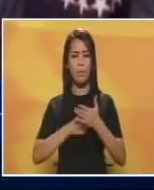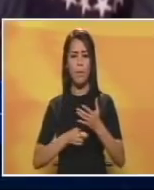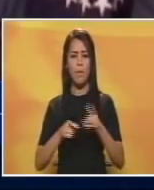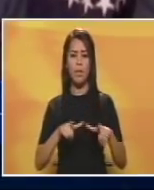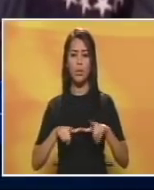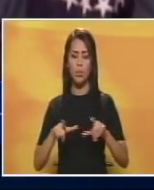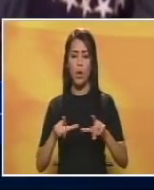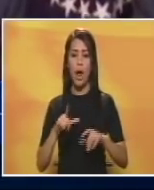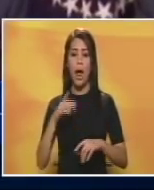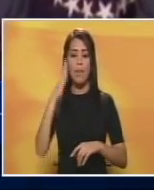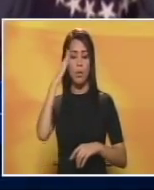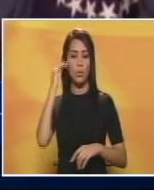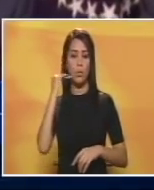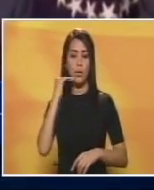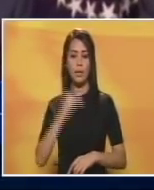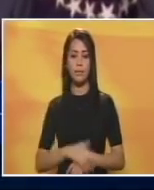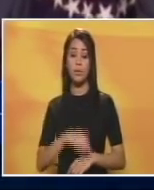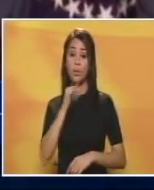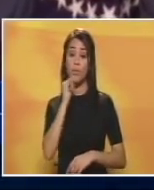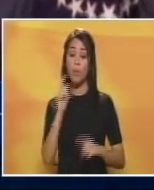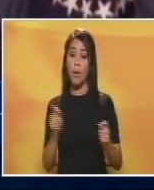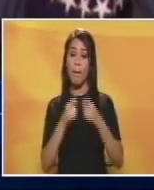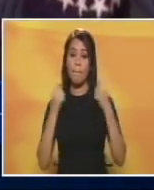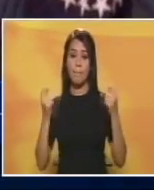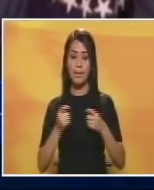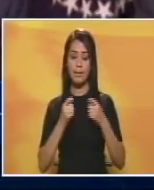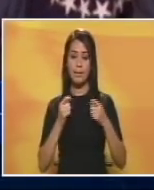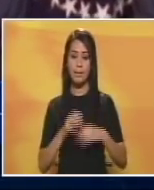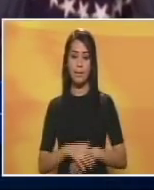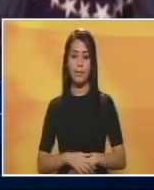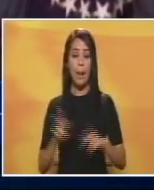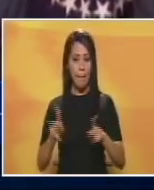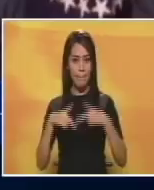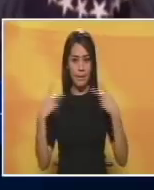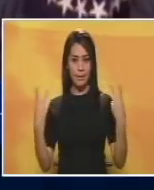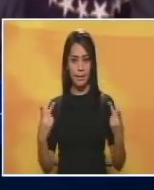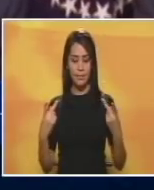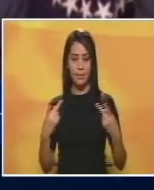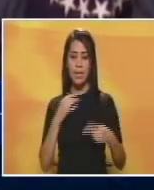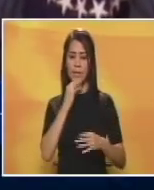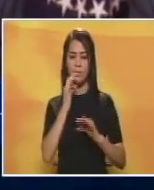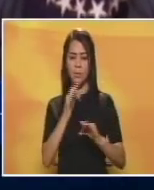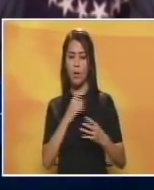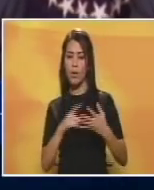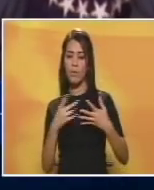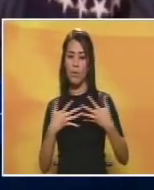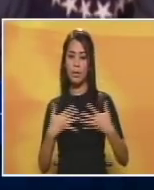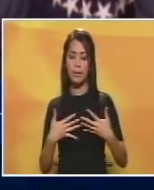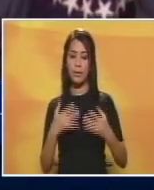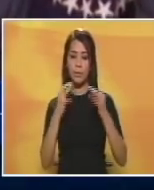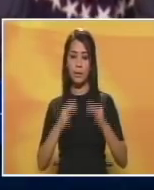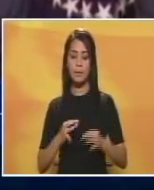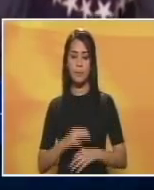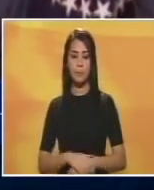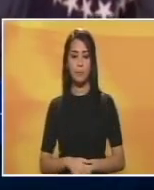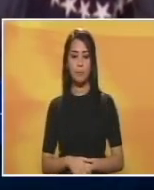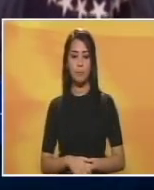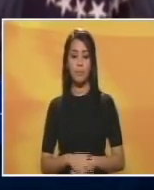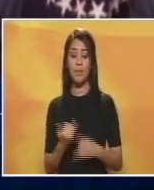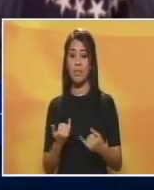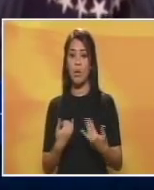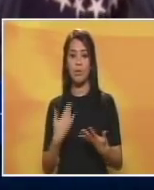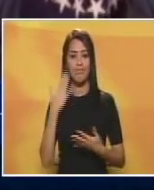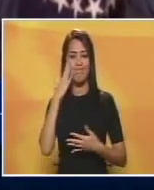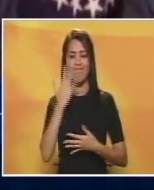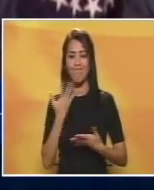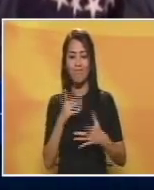península de Corea, según indicó el diario The Wall Street Journal, citando a fuentes oficiales. Hasta el momento se desconoce